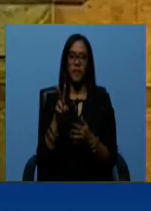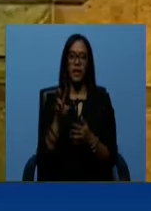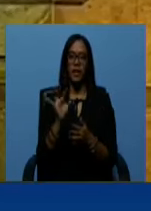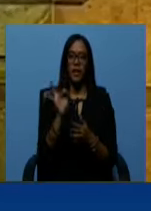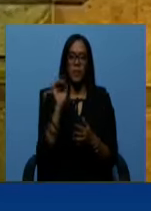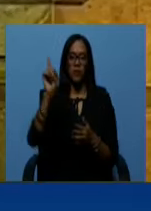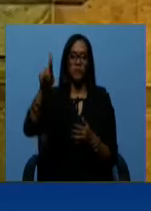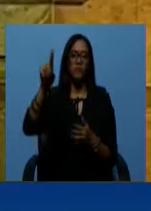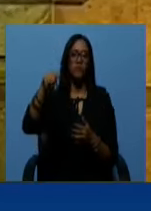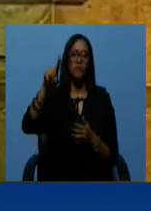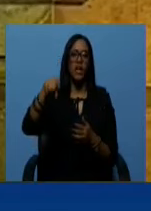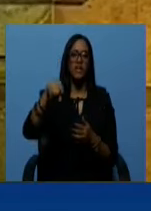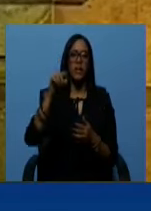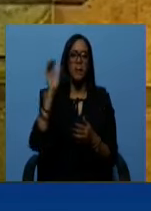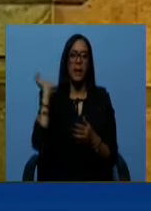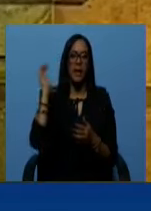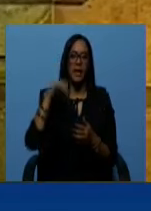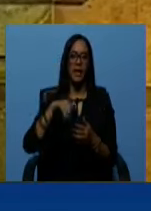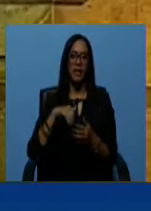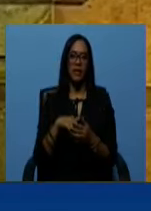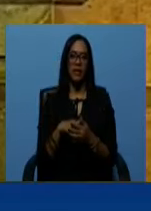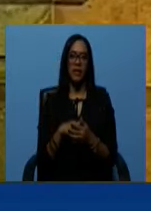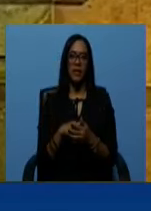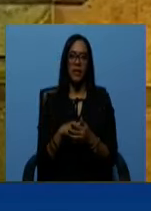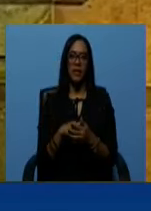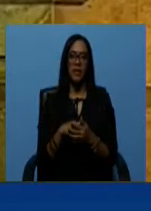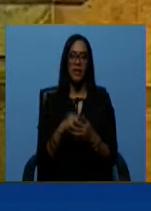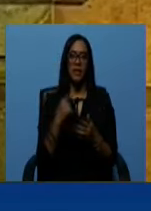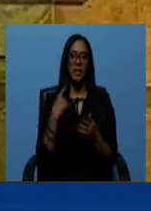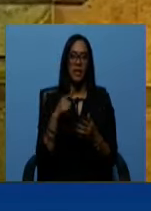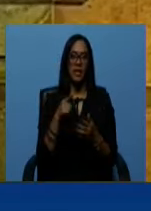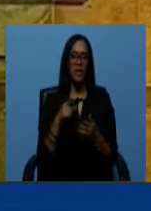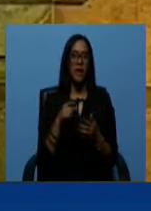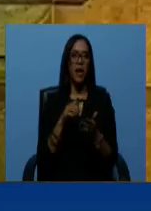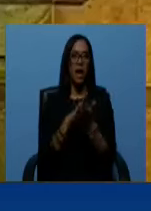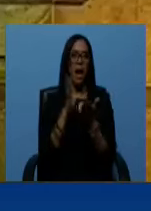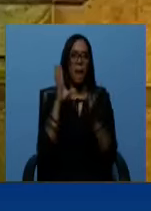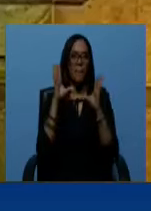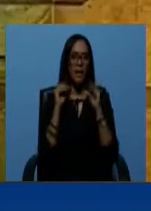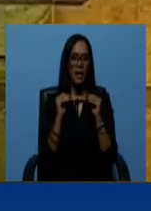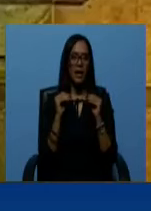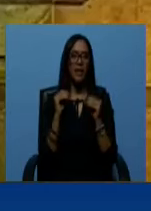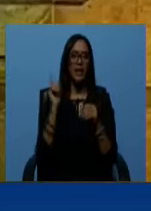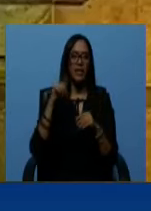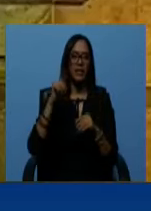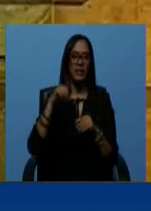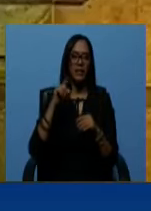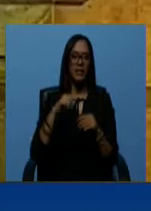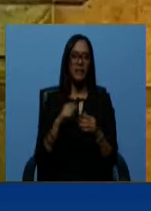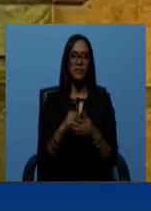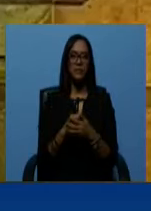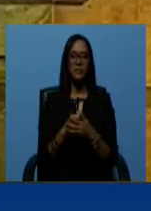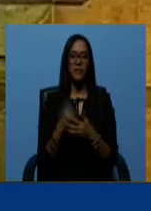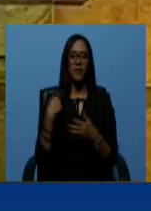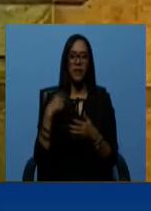taxi en Maracay. Iba a pagar el taxi y el señor le dijo, ¿en qué lo quiere pagar? Y tenía